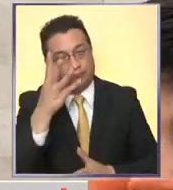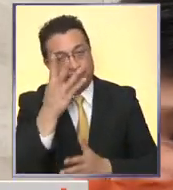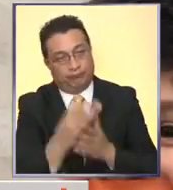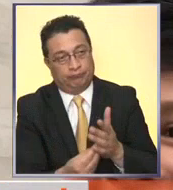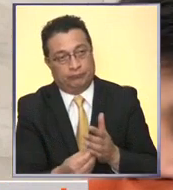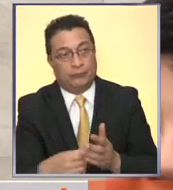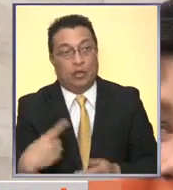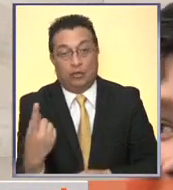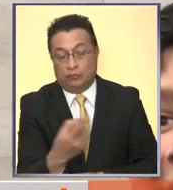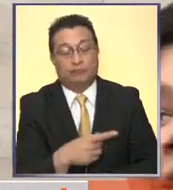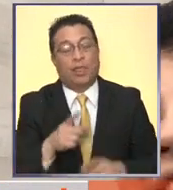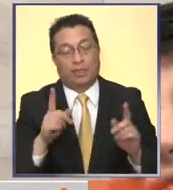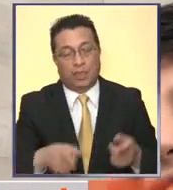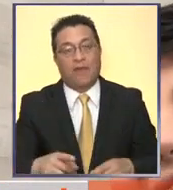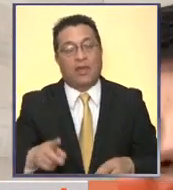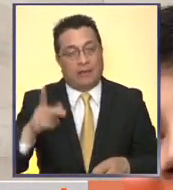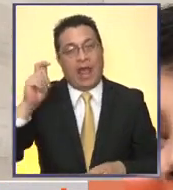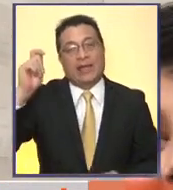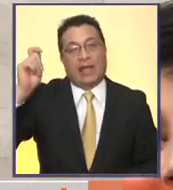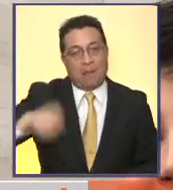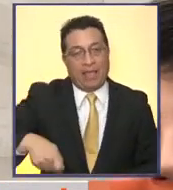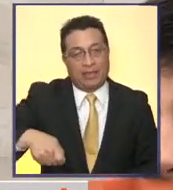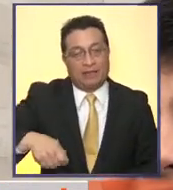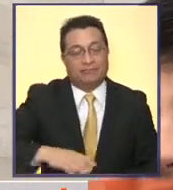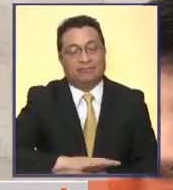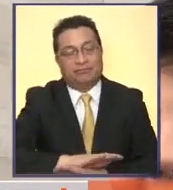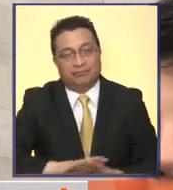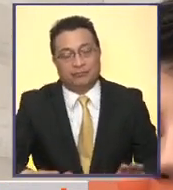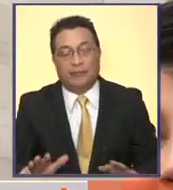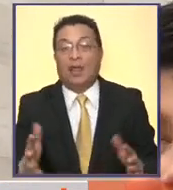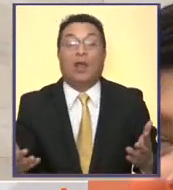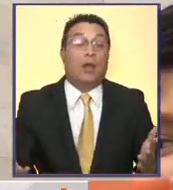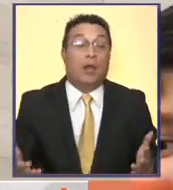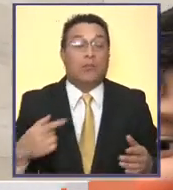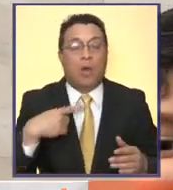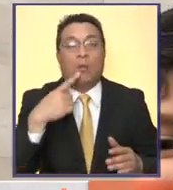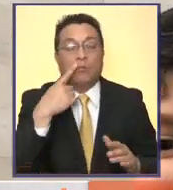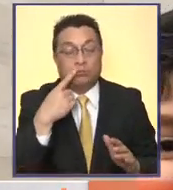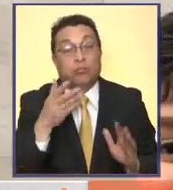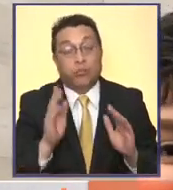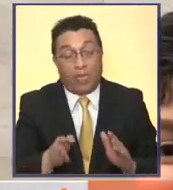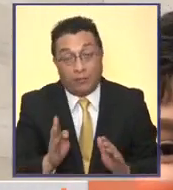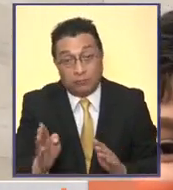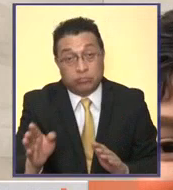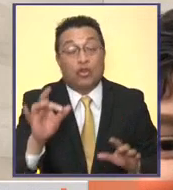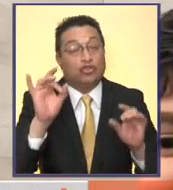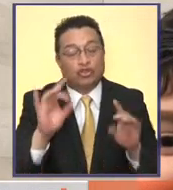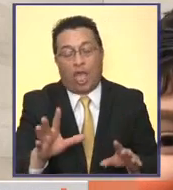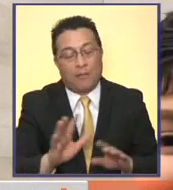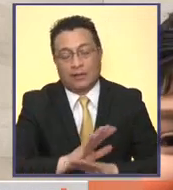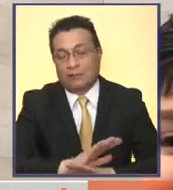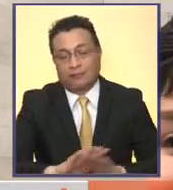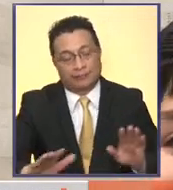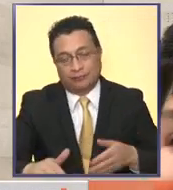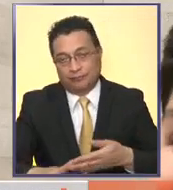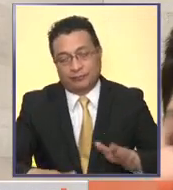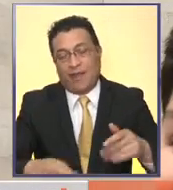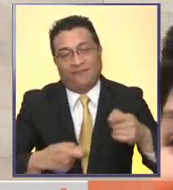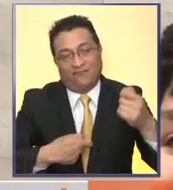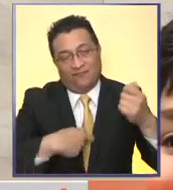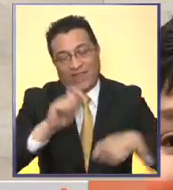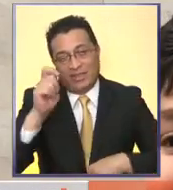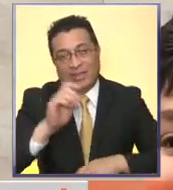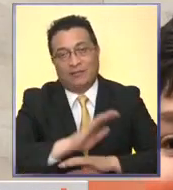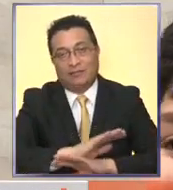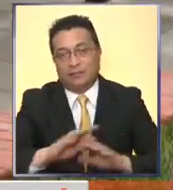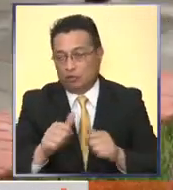nos tuvimos que ir a remate porque la única forma de evidenciar la continuidad del colegio es a través de la venta y la Junta de